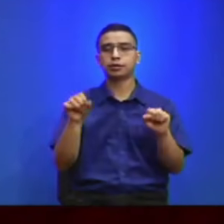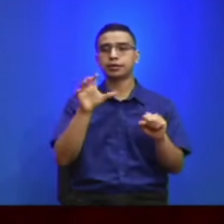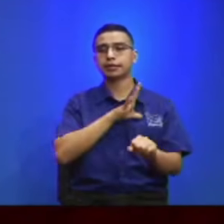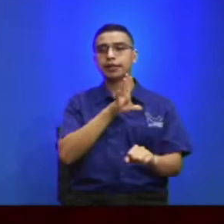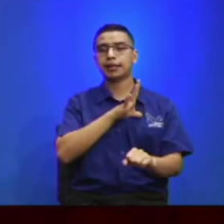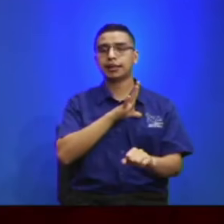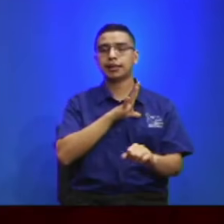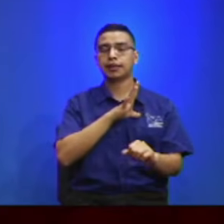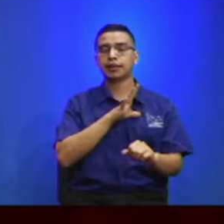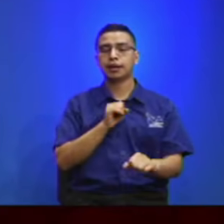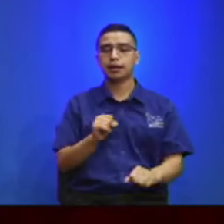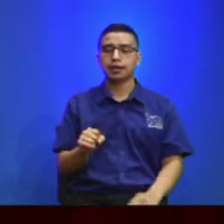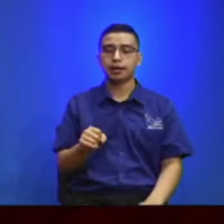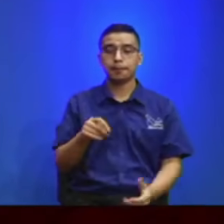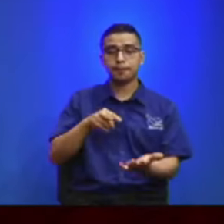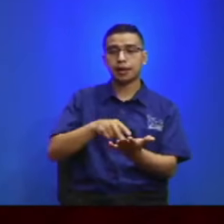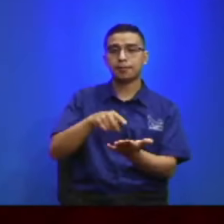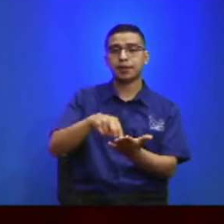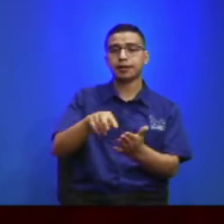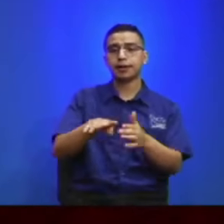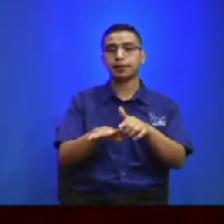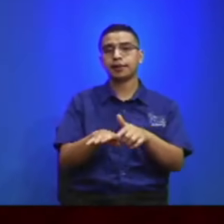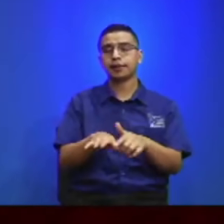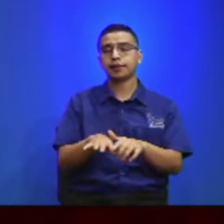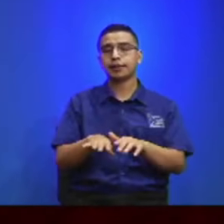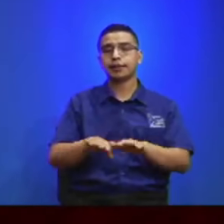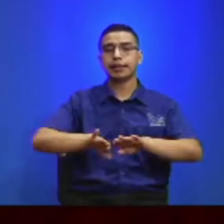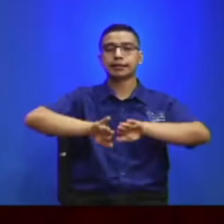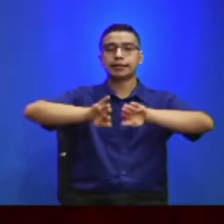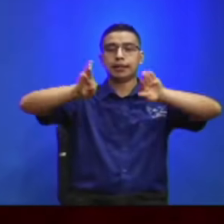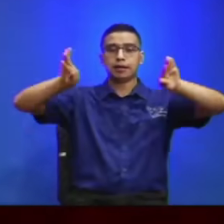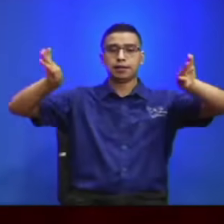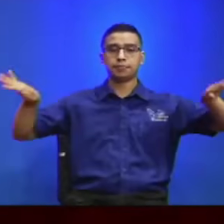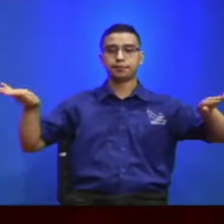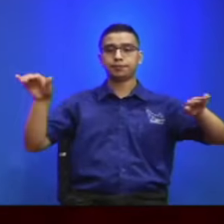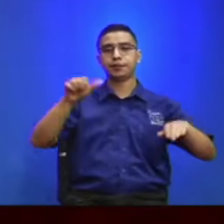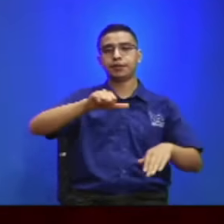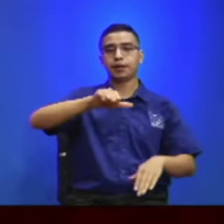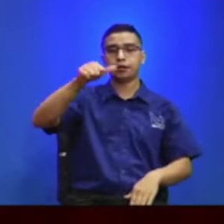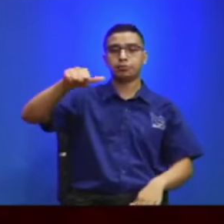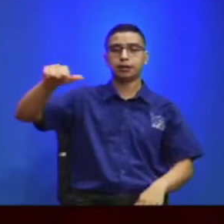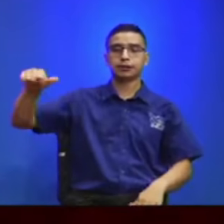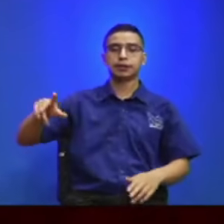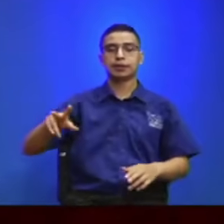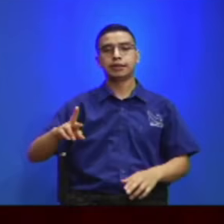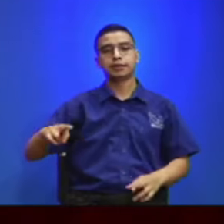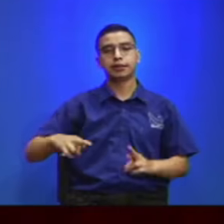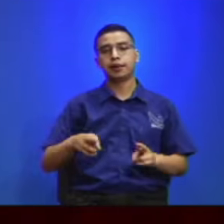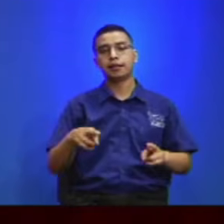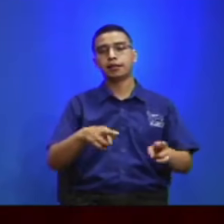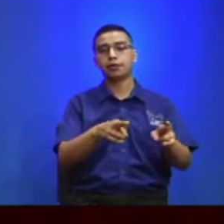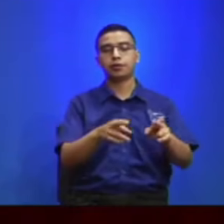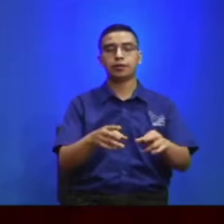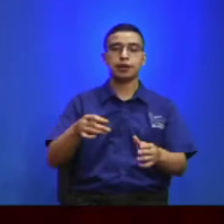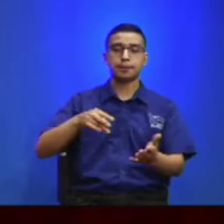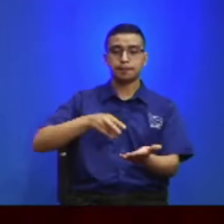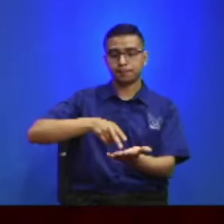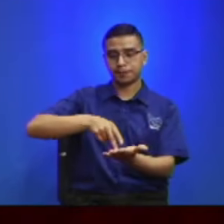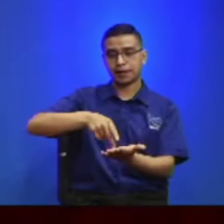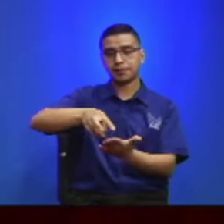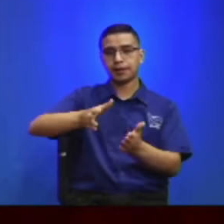cortadas santa cena te abre el paso para que entres a canal